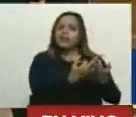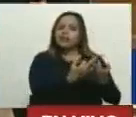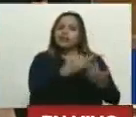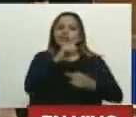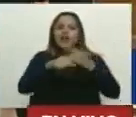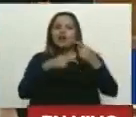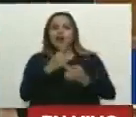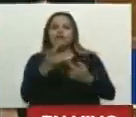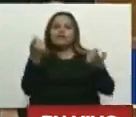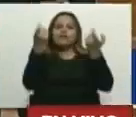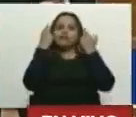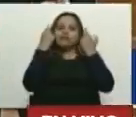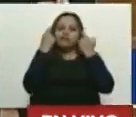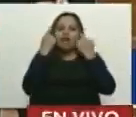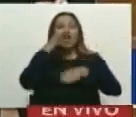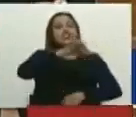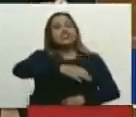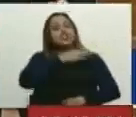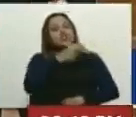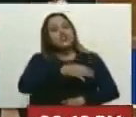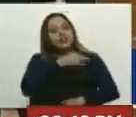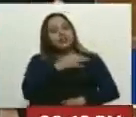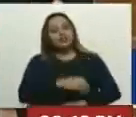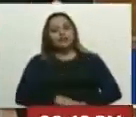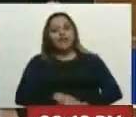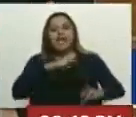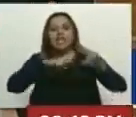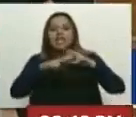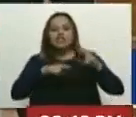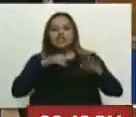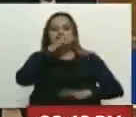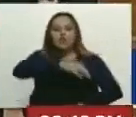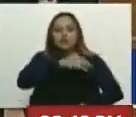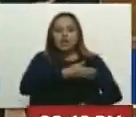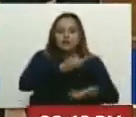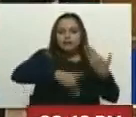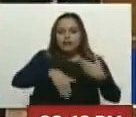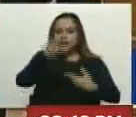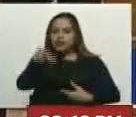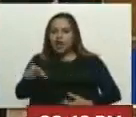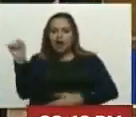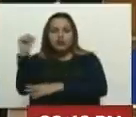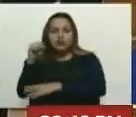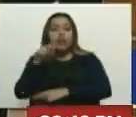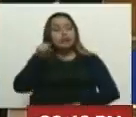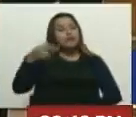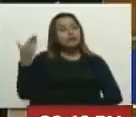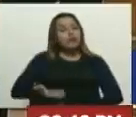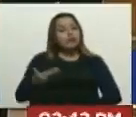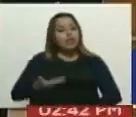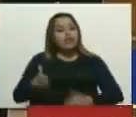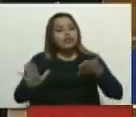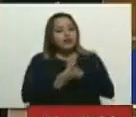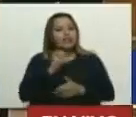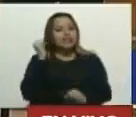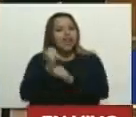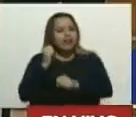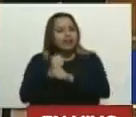formación, la sociedad, la relación de la sociedad. Y aquí hay un elemento fundamental, que es el elemento laboral.